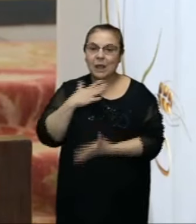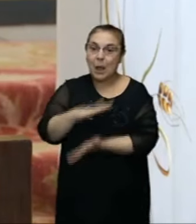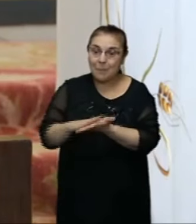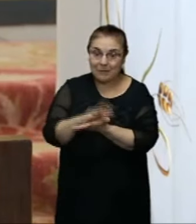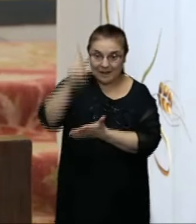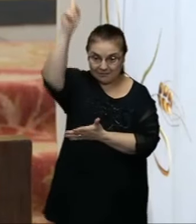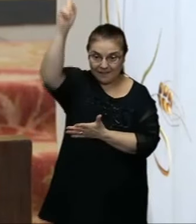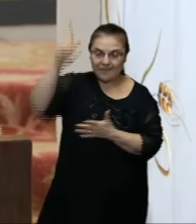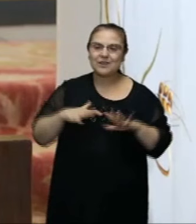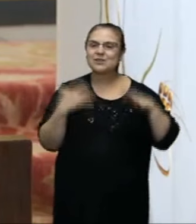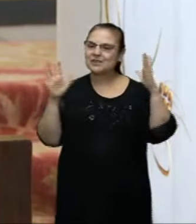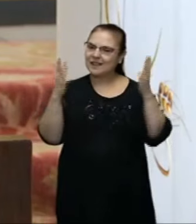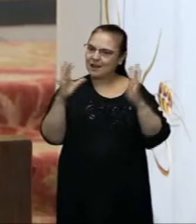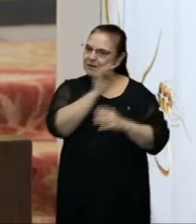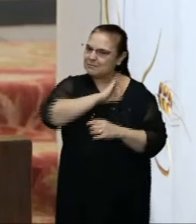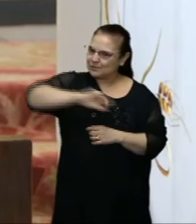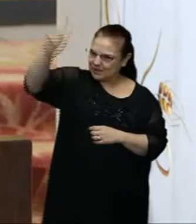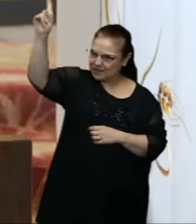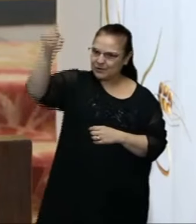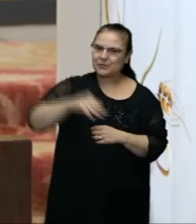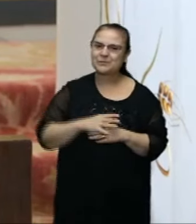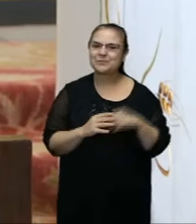Dios. Te alabamos, Señor.